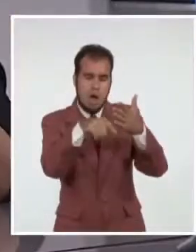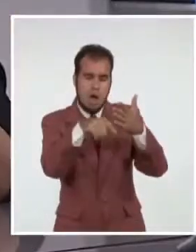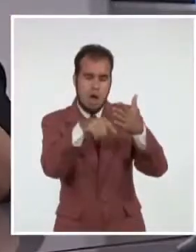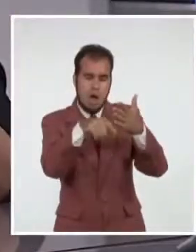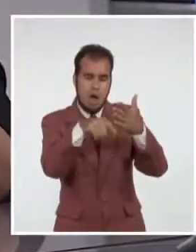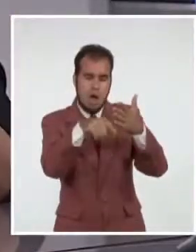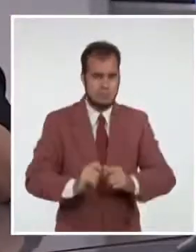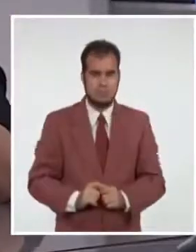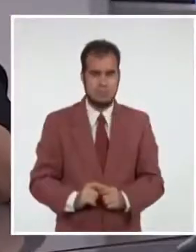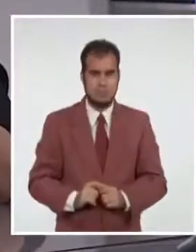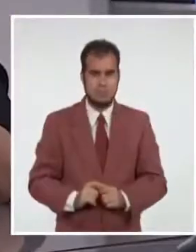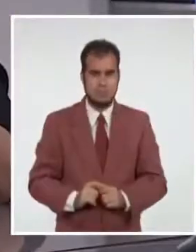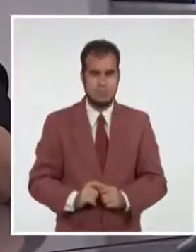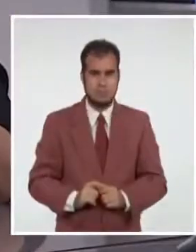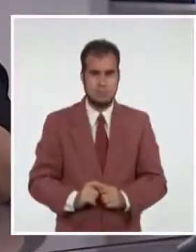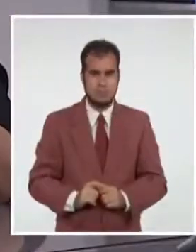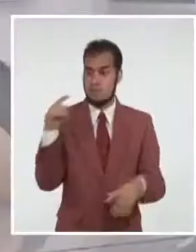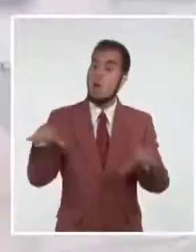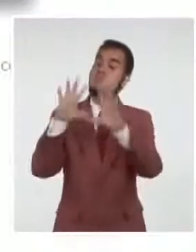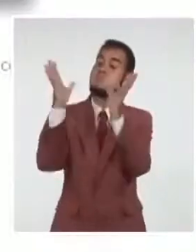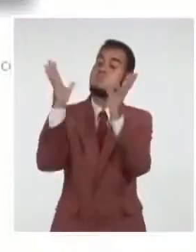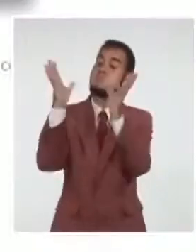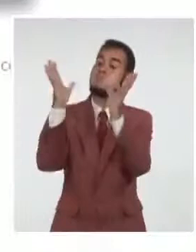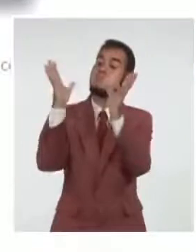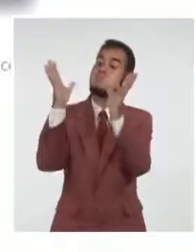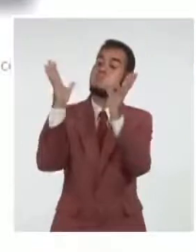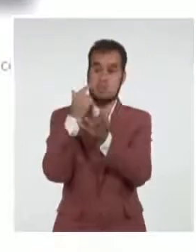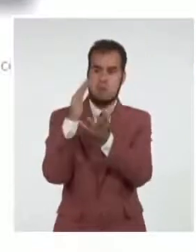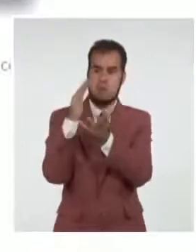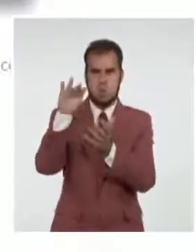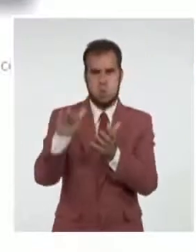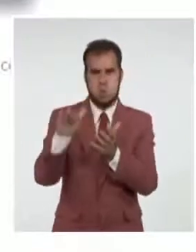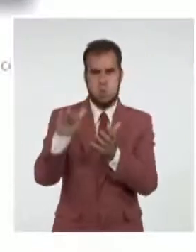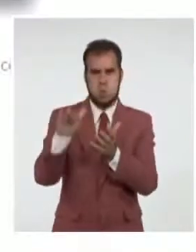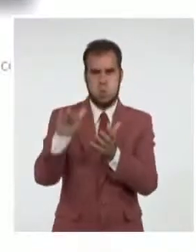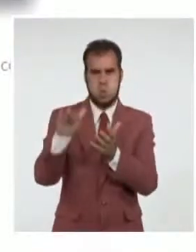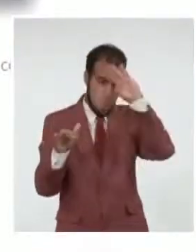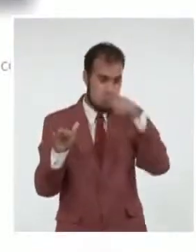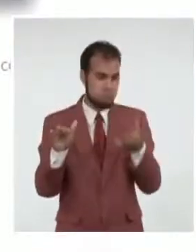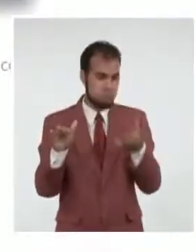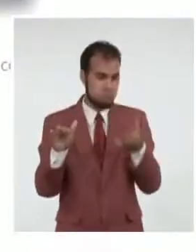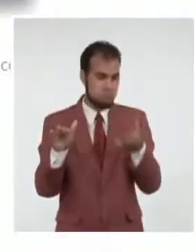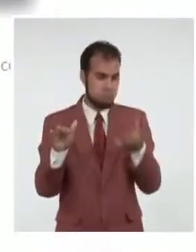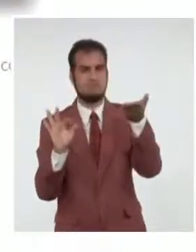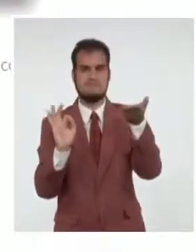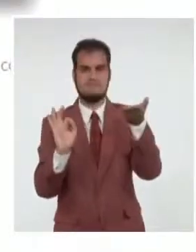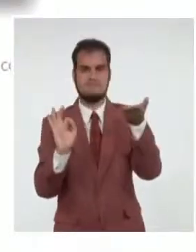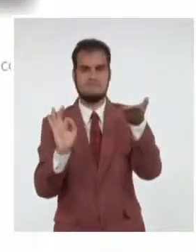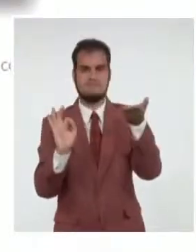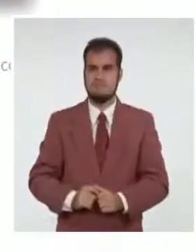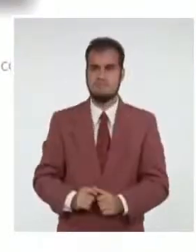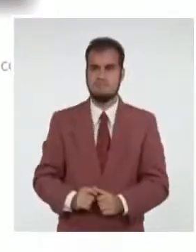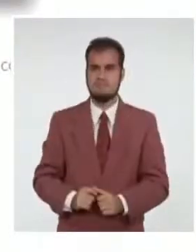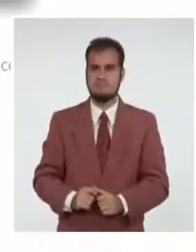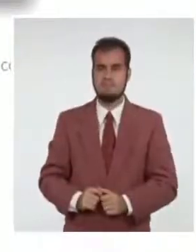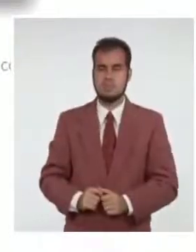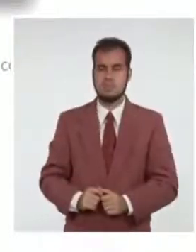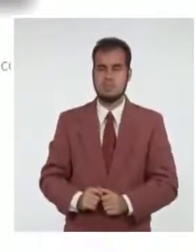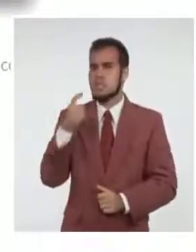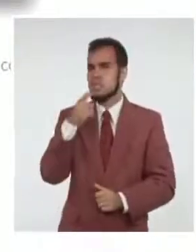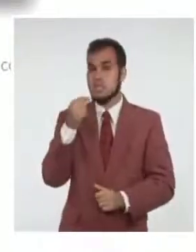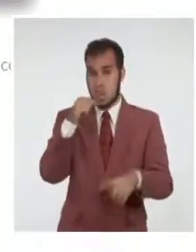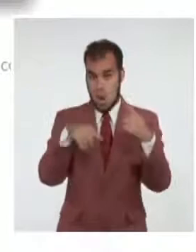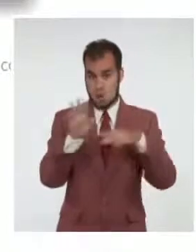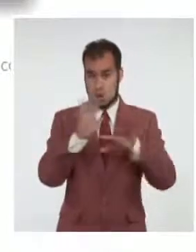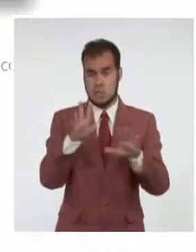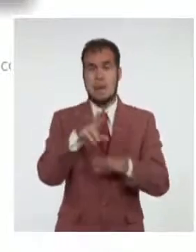evidentemente superamos con creces a la media mundial. Ya hoy, esto es por supuesto el cierre de ayer, ya hoy debemos estar llegando, superando el 20%. Es decir,